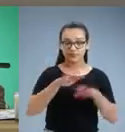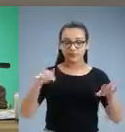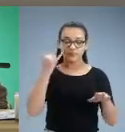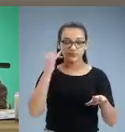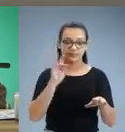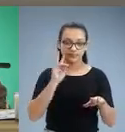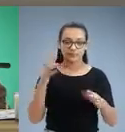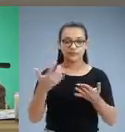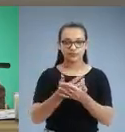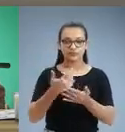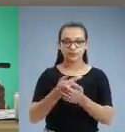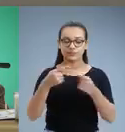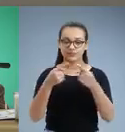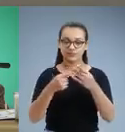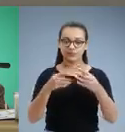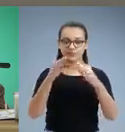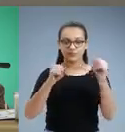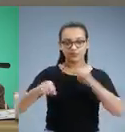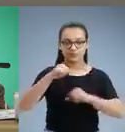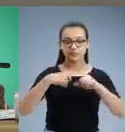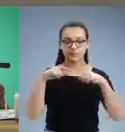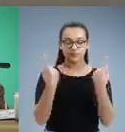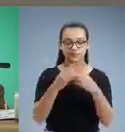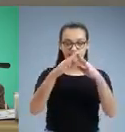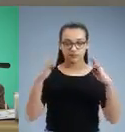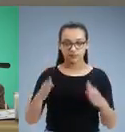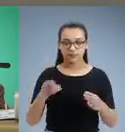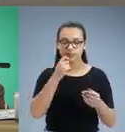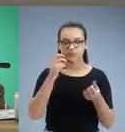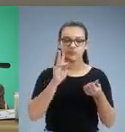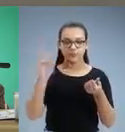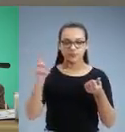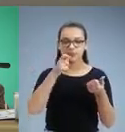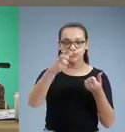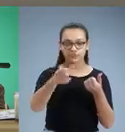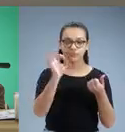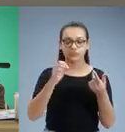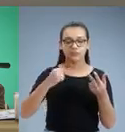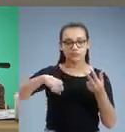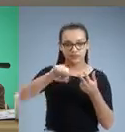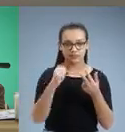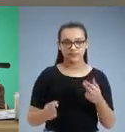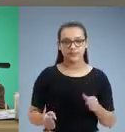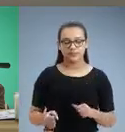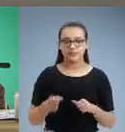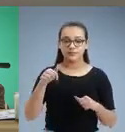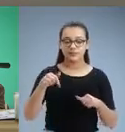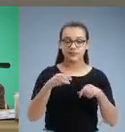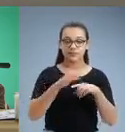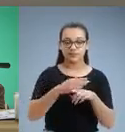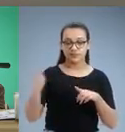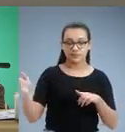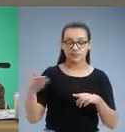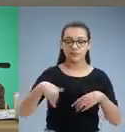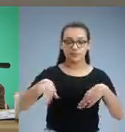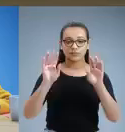de los chicos y las chicas sufrimos algún tipo de violencia en nuestro hogar. Como un grito, un insulto o un golpe. Y en aislamiento